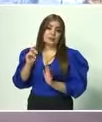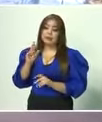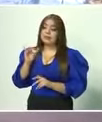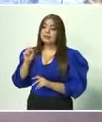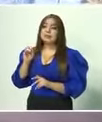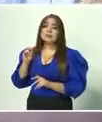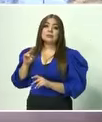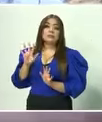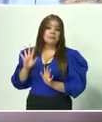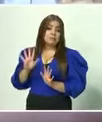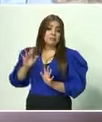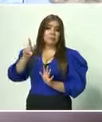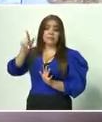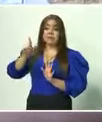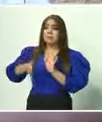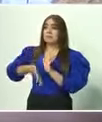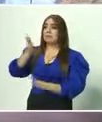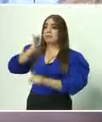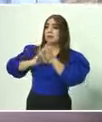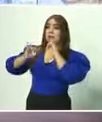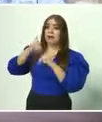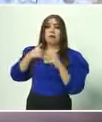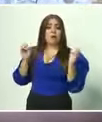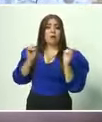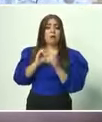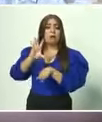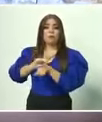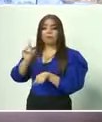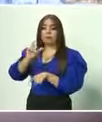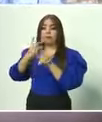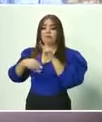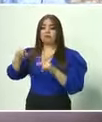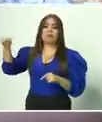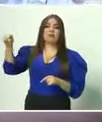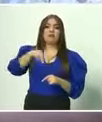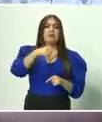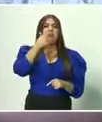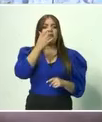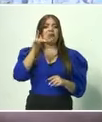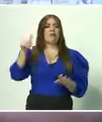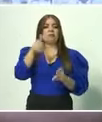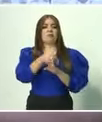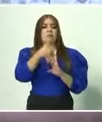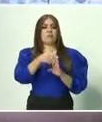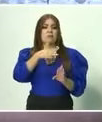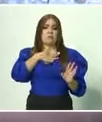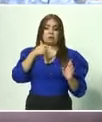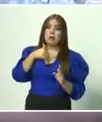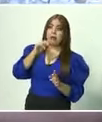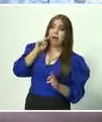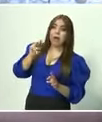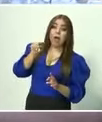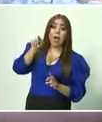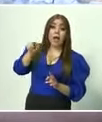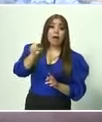salió a tomar yo no le di permiso y cuando llegó pues llegó y se quiso desquitar conmigo porque la descubrí que